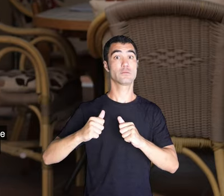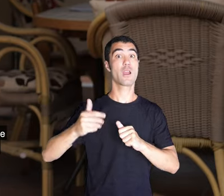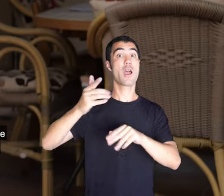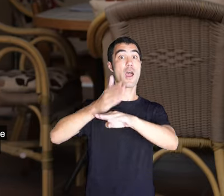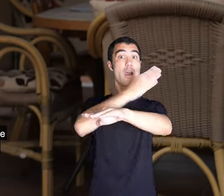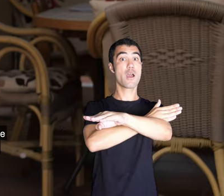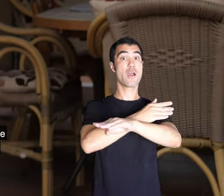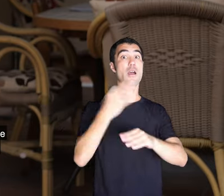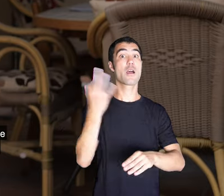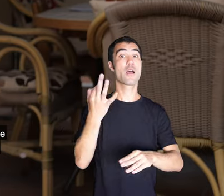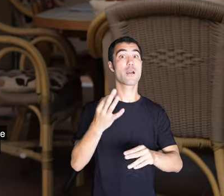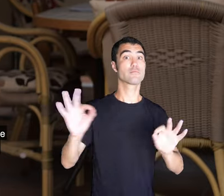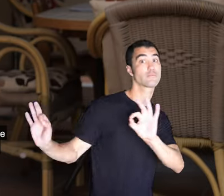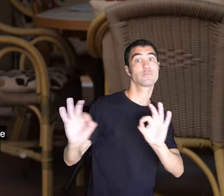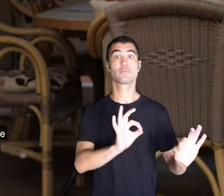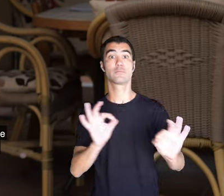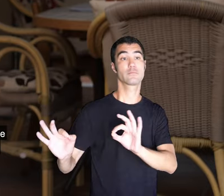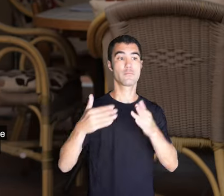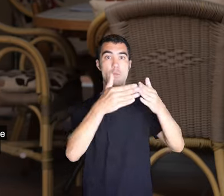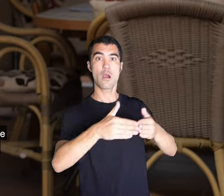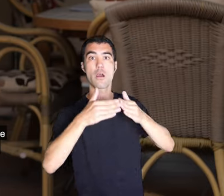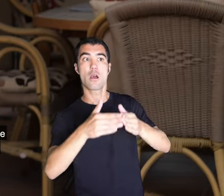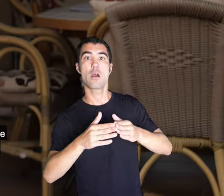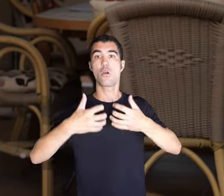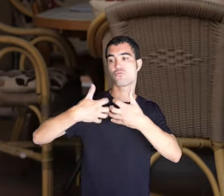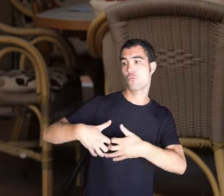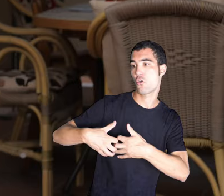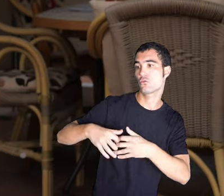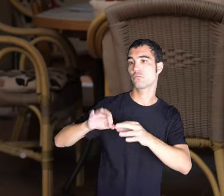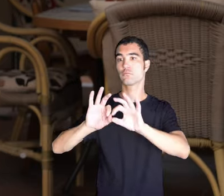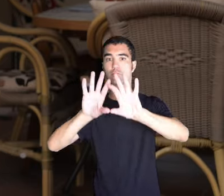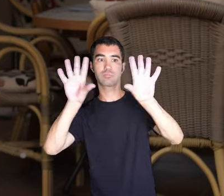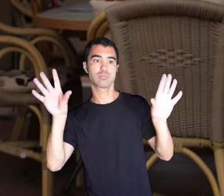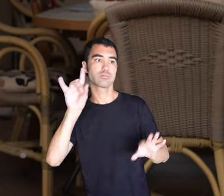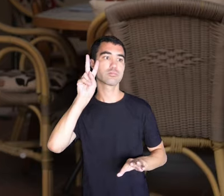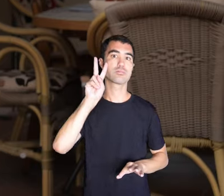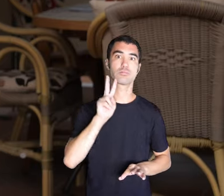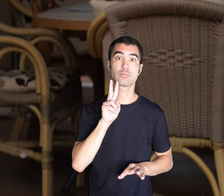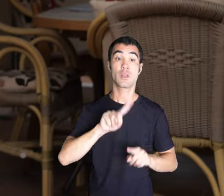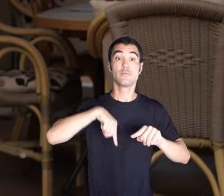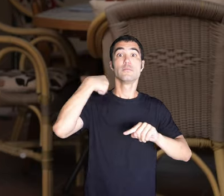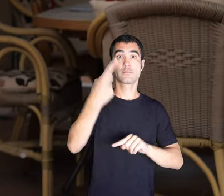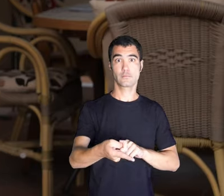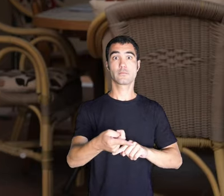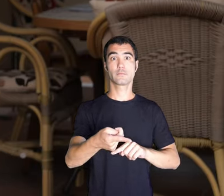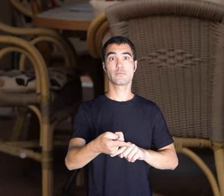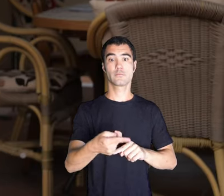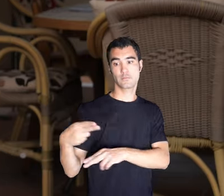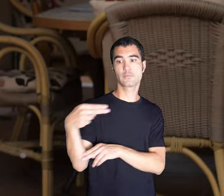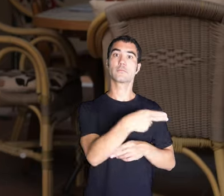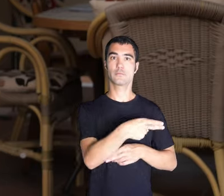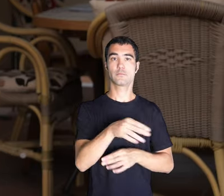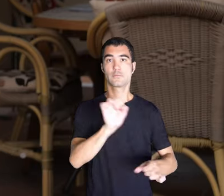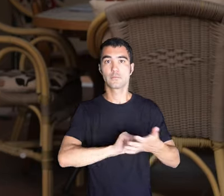antes se tiene que preparar también el barco, poner el motor en marcha. Pero después se tiene que ocupar del